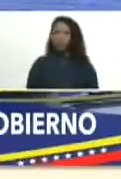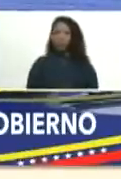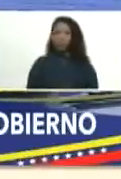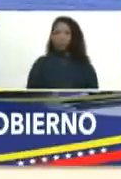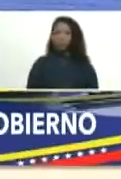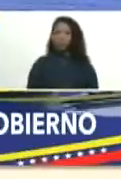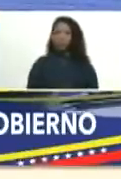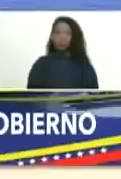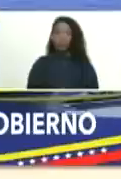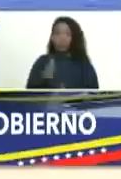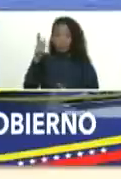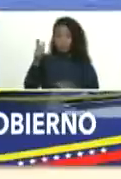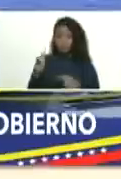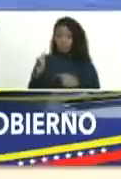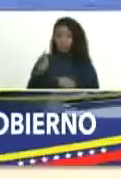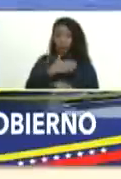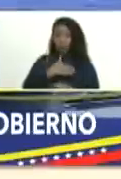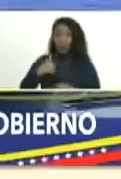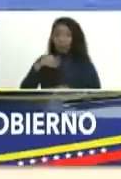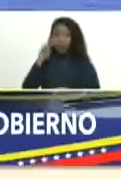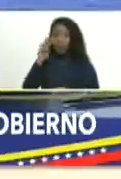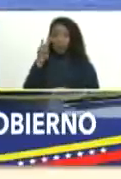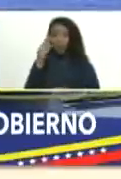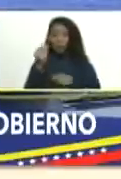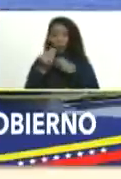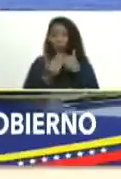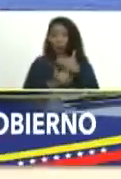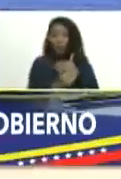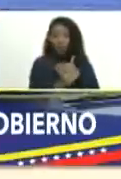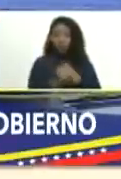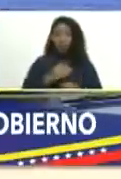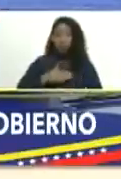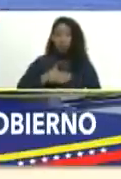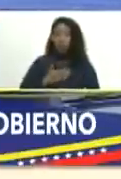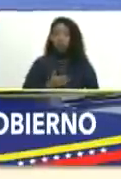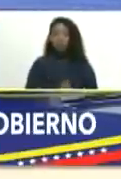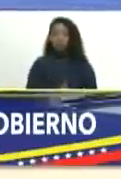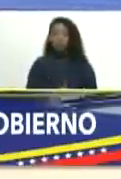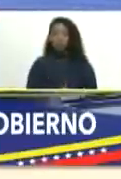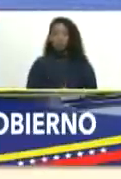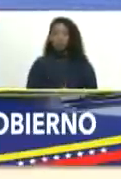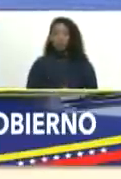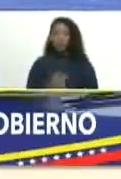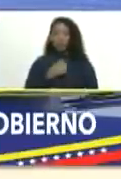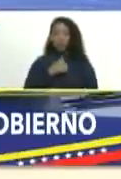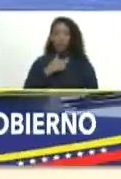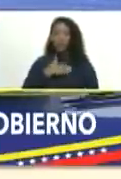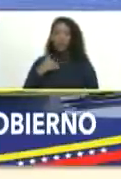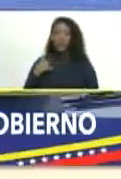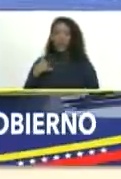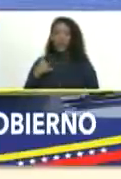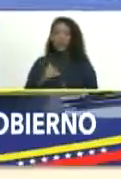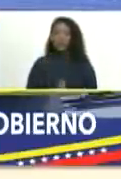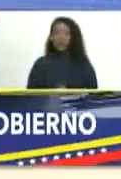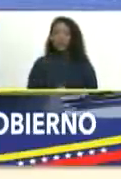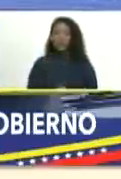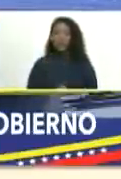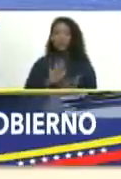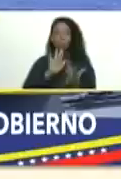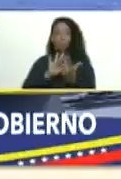El que quiere, puede. ¿Ah? Y yo quiero hacer un pase. Uno de los